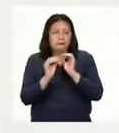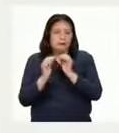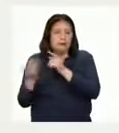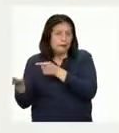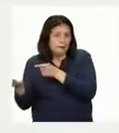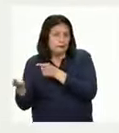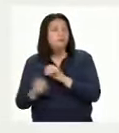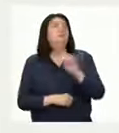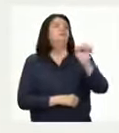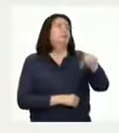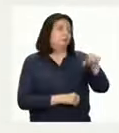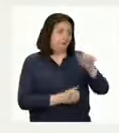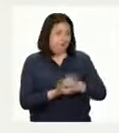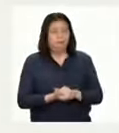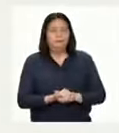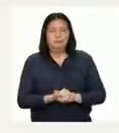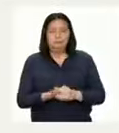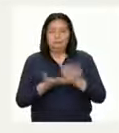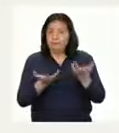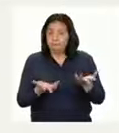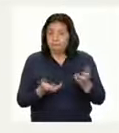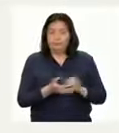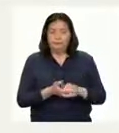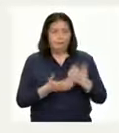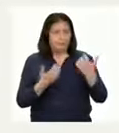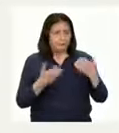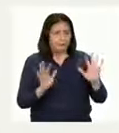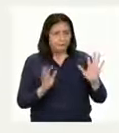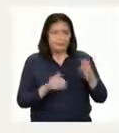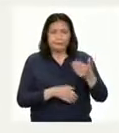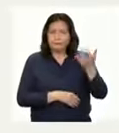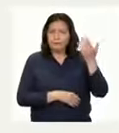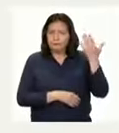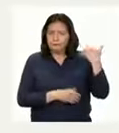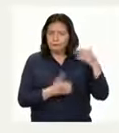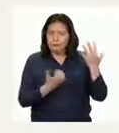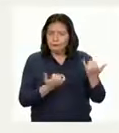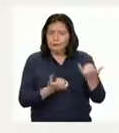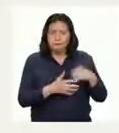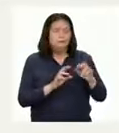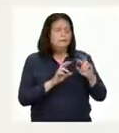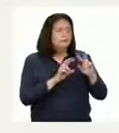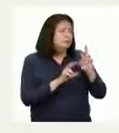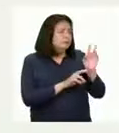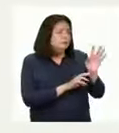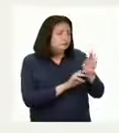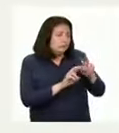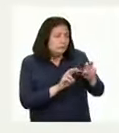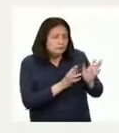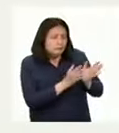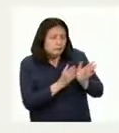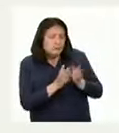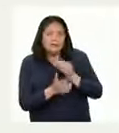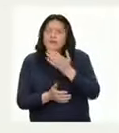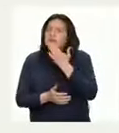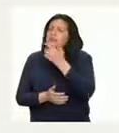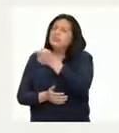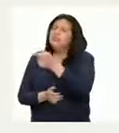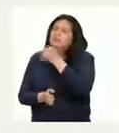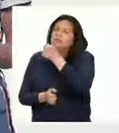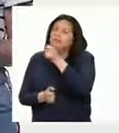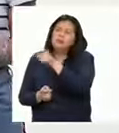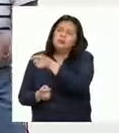Patti. Ahora, a partir de lo que hemos visto hasta el momento, cuéntame, ¿quiénes serán tus